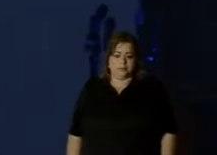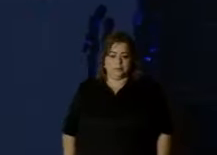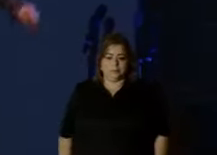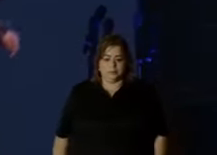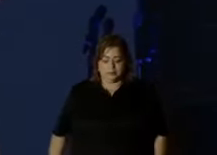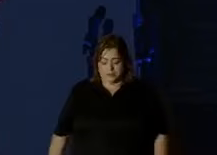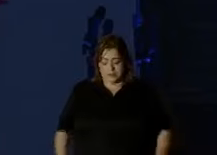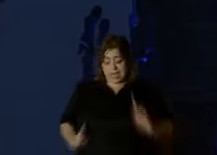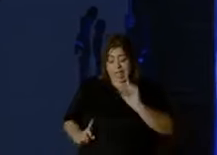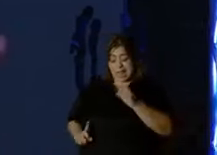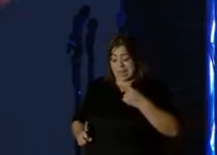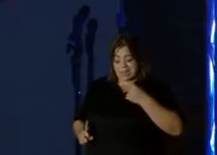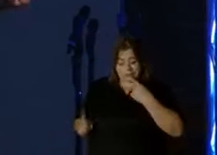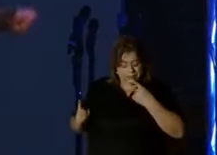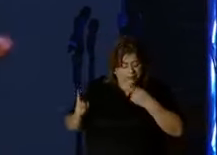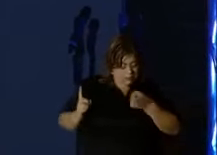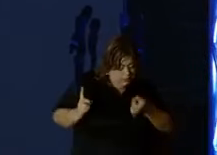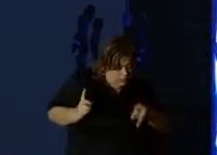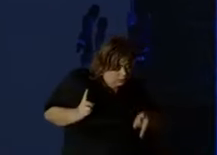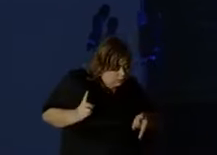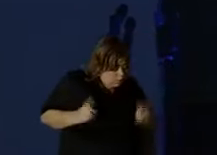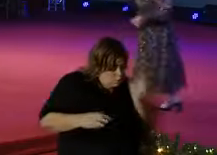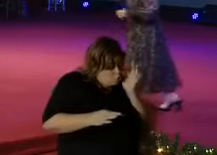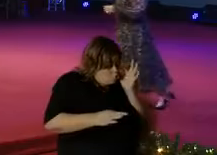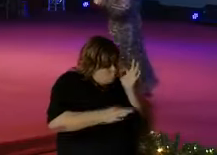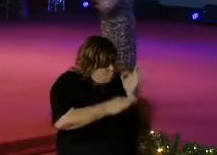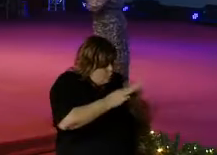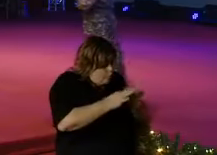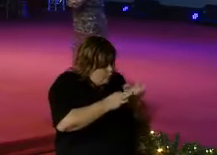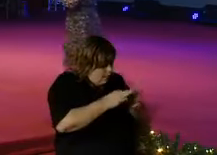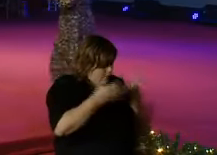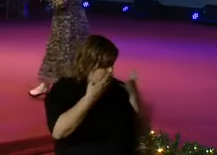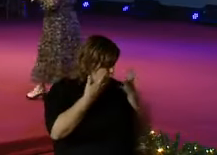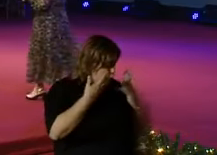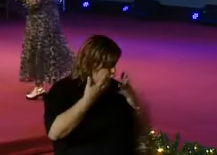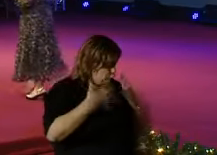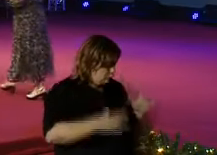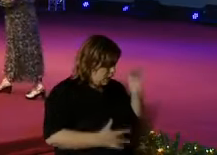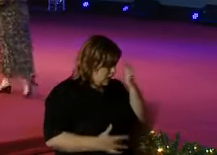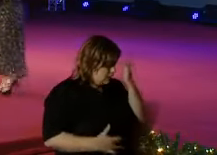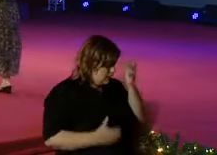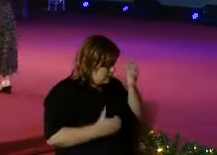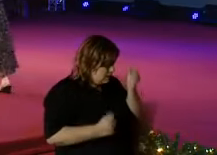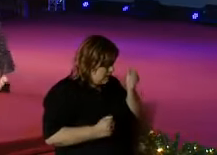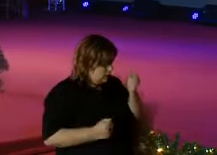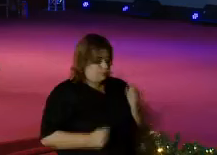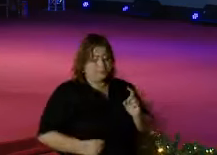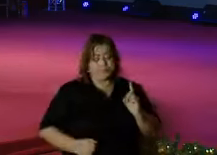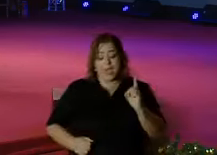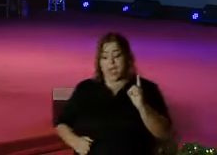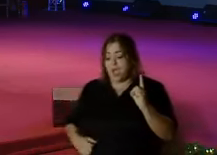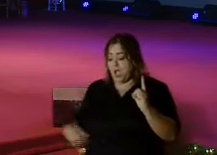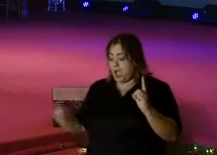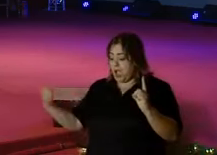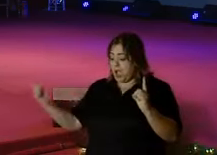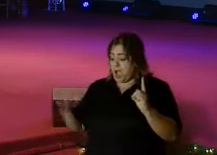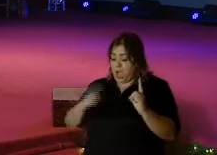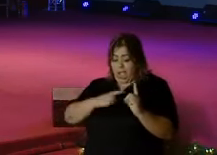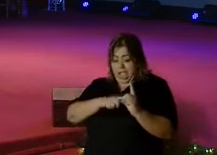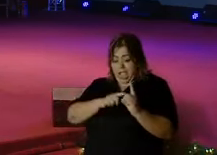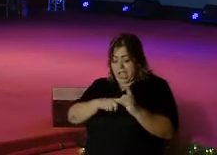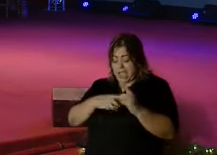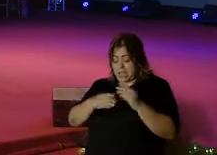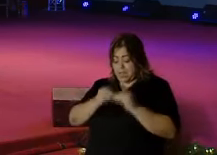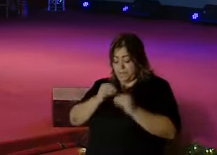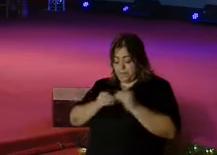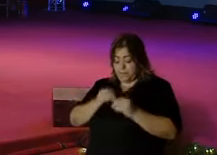Y le dijo, hija, tu fe te ha hecho salva. O sea, la fe de esa muchacha provocó que ella se sanara. Y